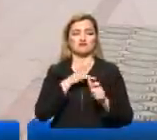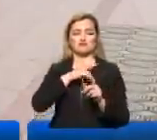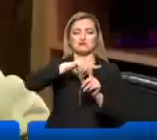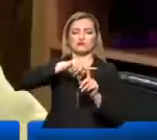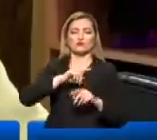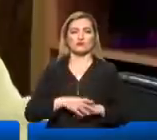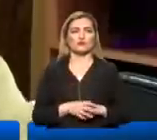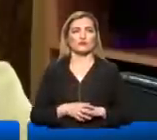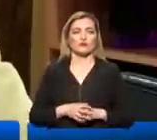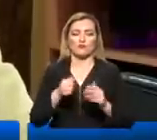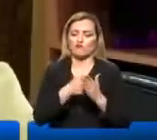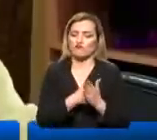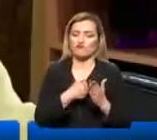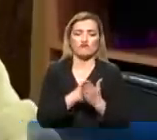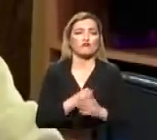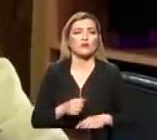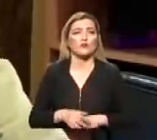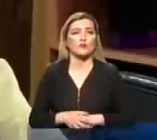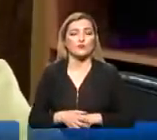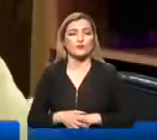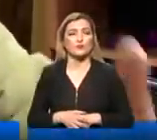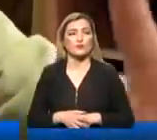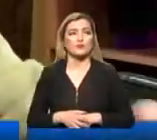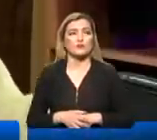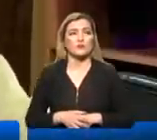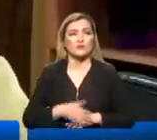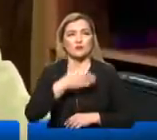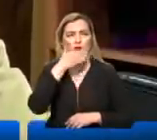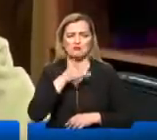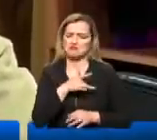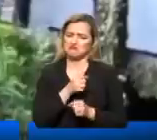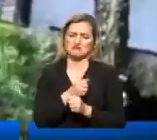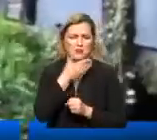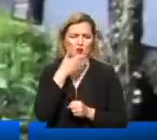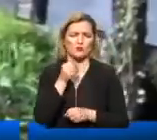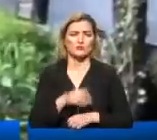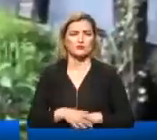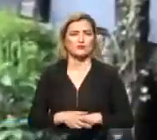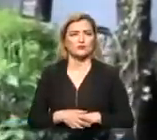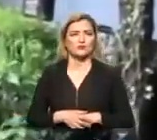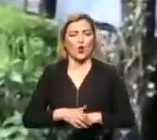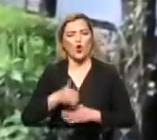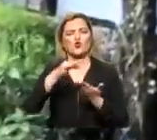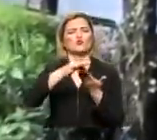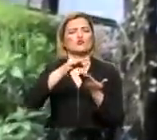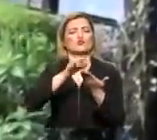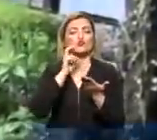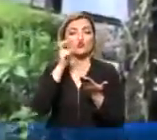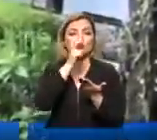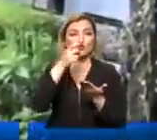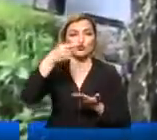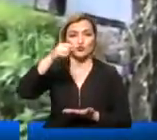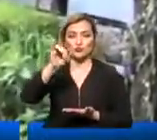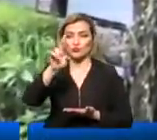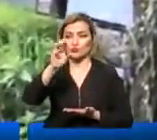gente. Ahí estamos en la lucha, esperando de que se mejore y seguro algo va a mejorar. Otro de los cantones netamente turísticos es